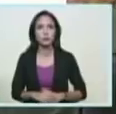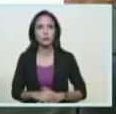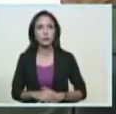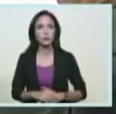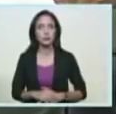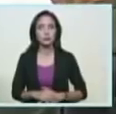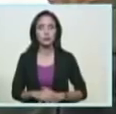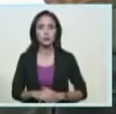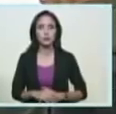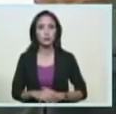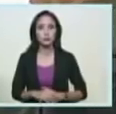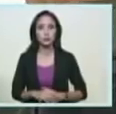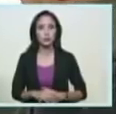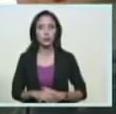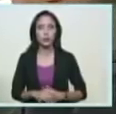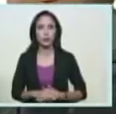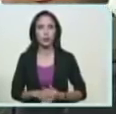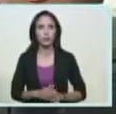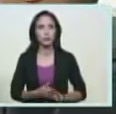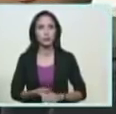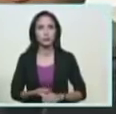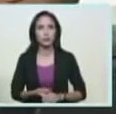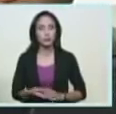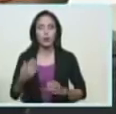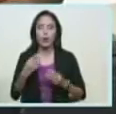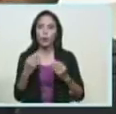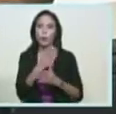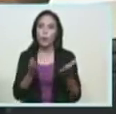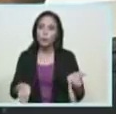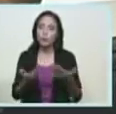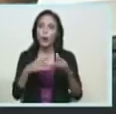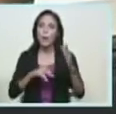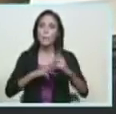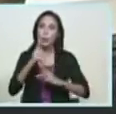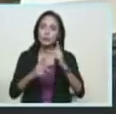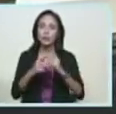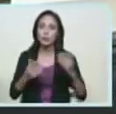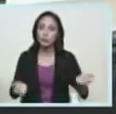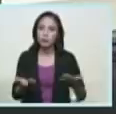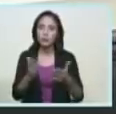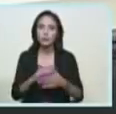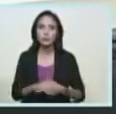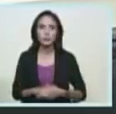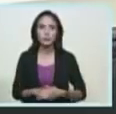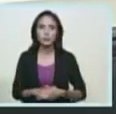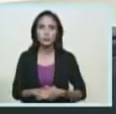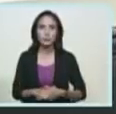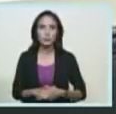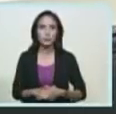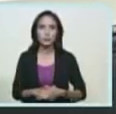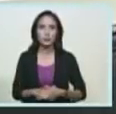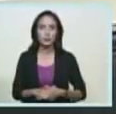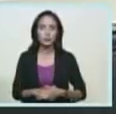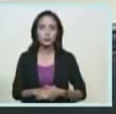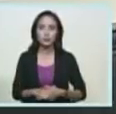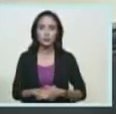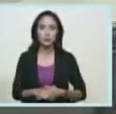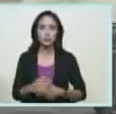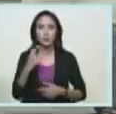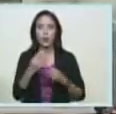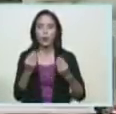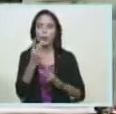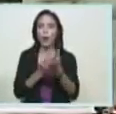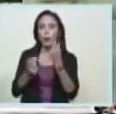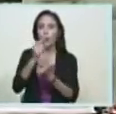activando un proceso que nos lleve a un nuevo comienzo un desencadenante en la